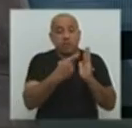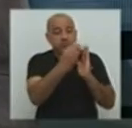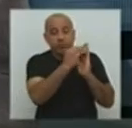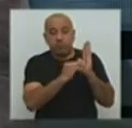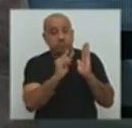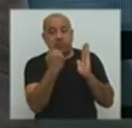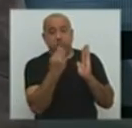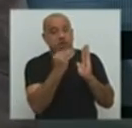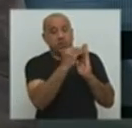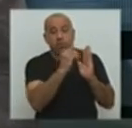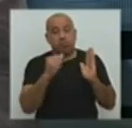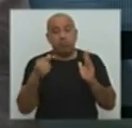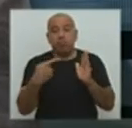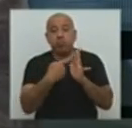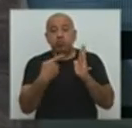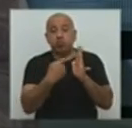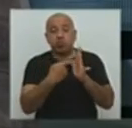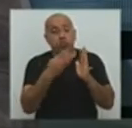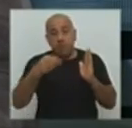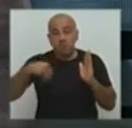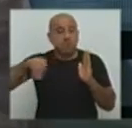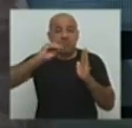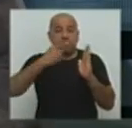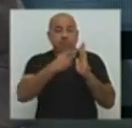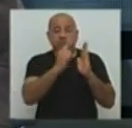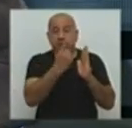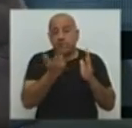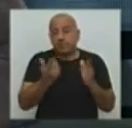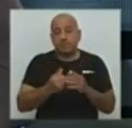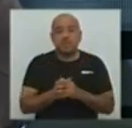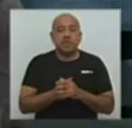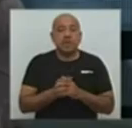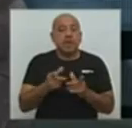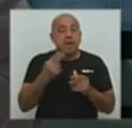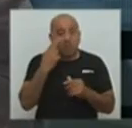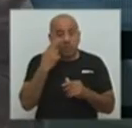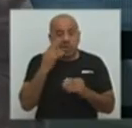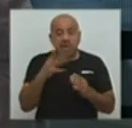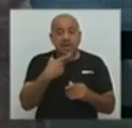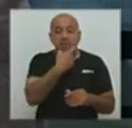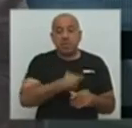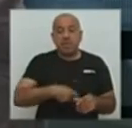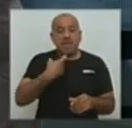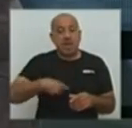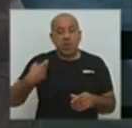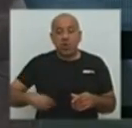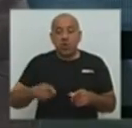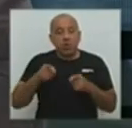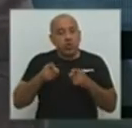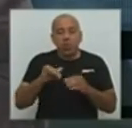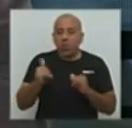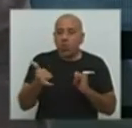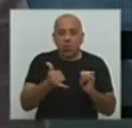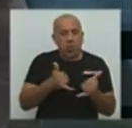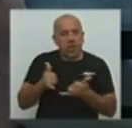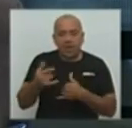dentro de un campeonato complicado y muy parejo el equipo más regular el problema es que peñarol no juega bien y esa es la gran polémica que